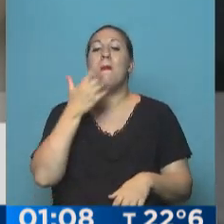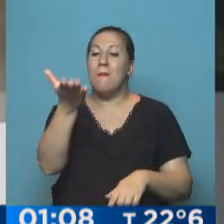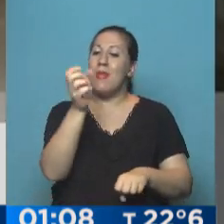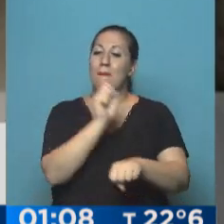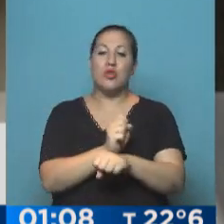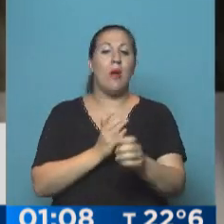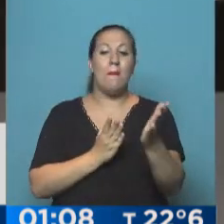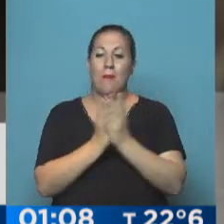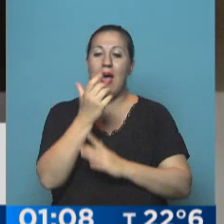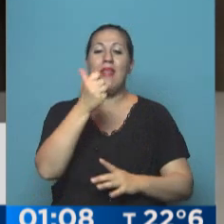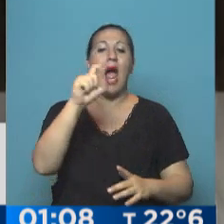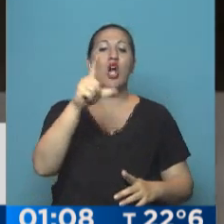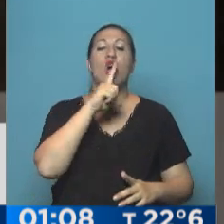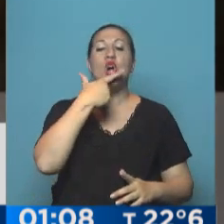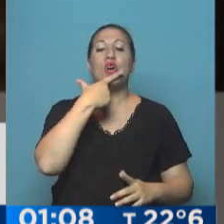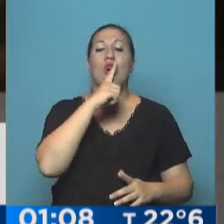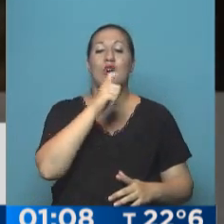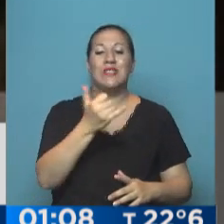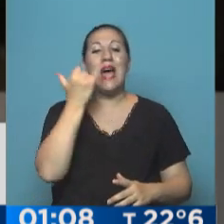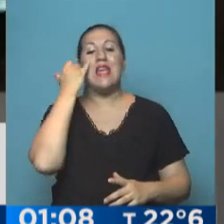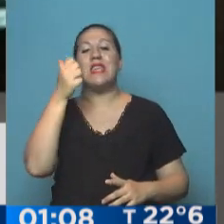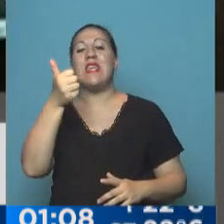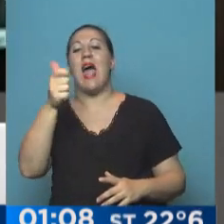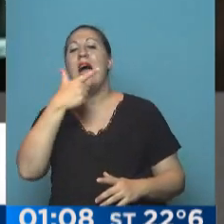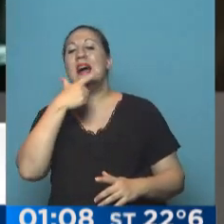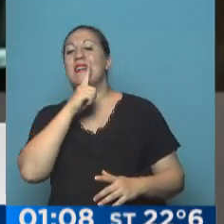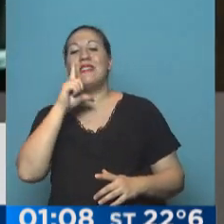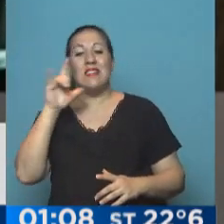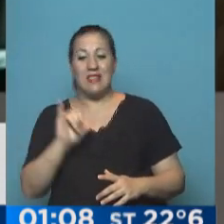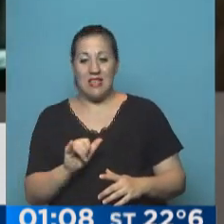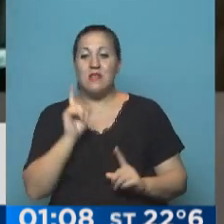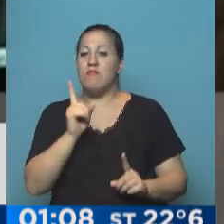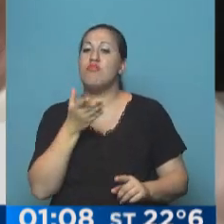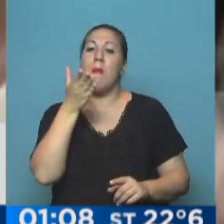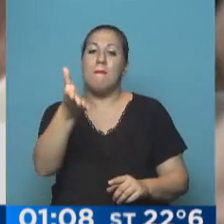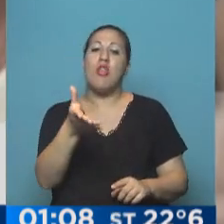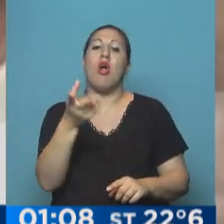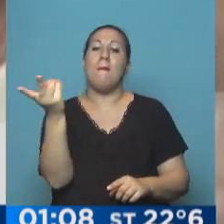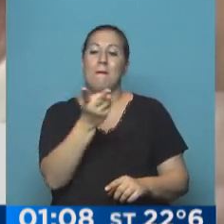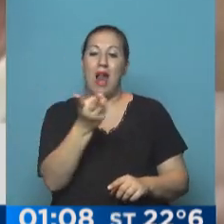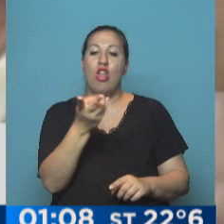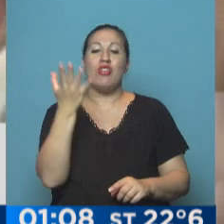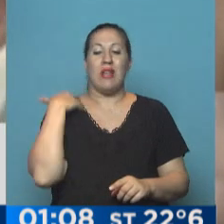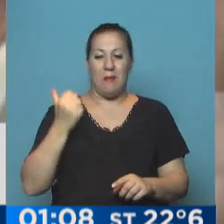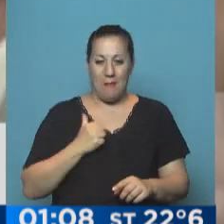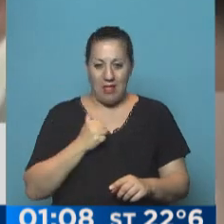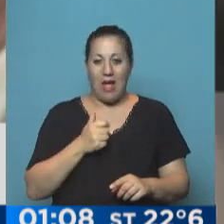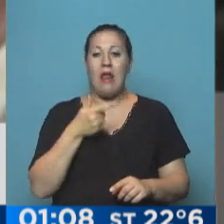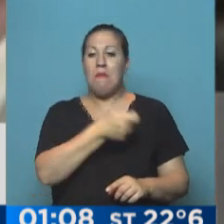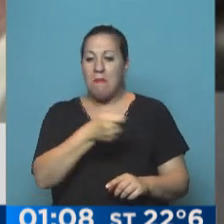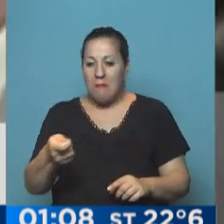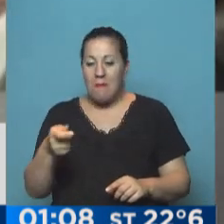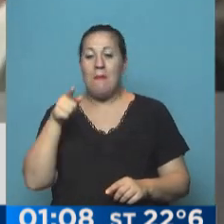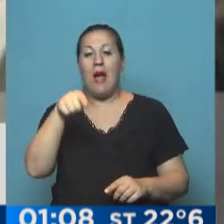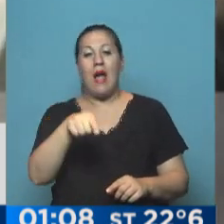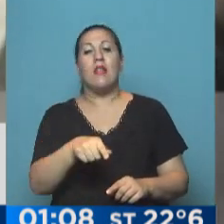Astiz. La Fiscalía solicitó estas penas para los represores Jorge Acosta, Alfredo Astiz y otros 50